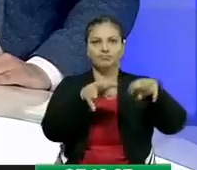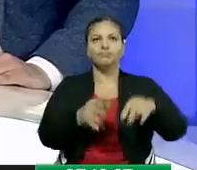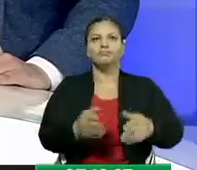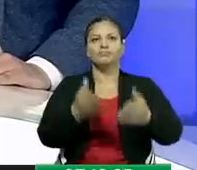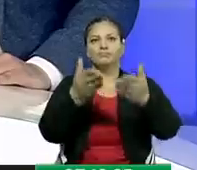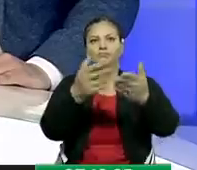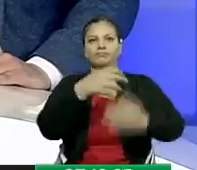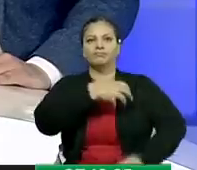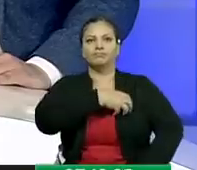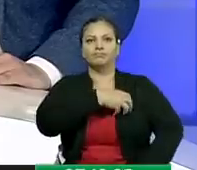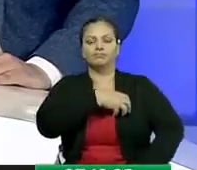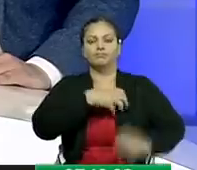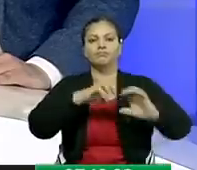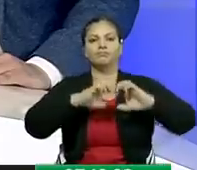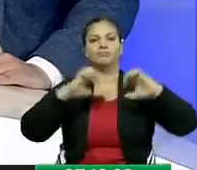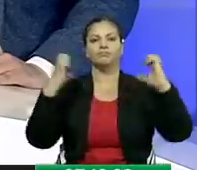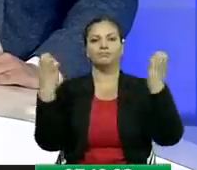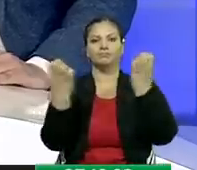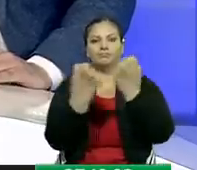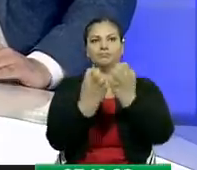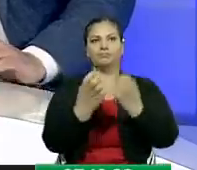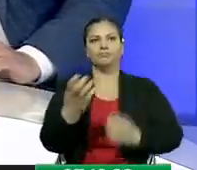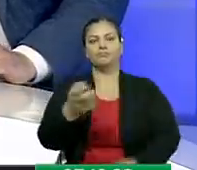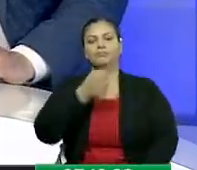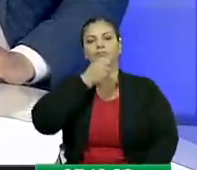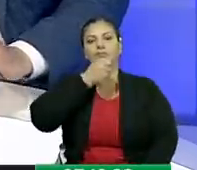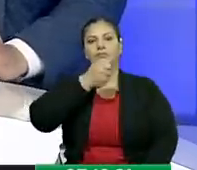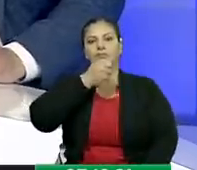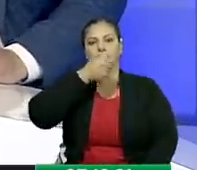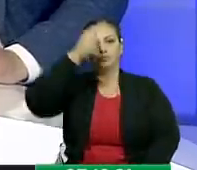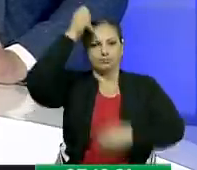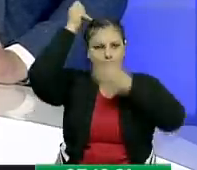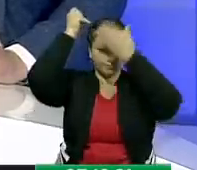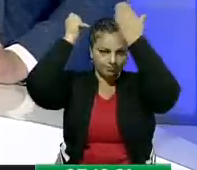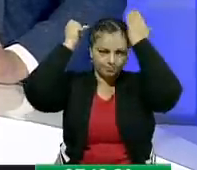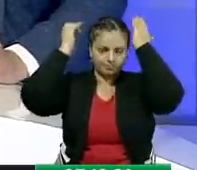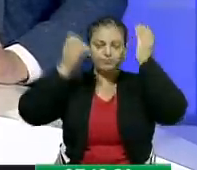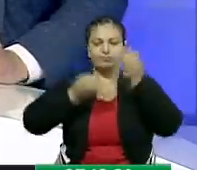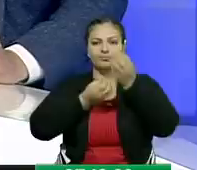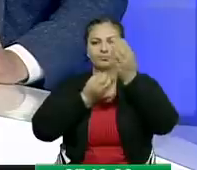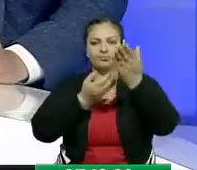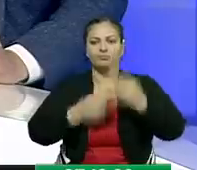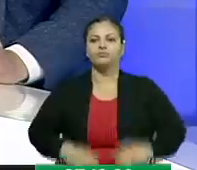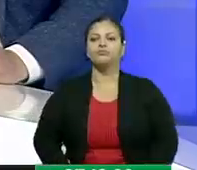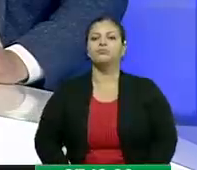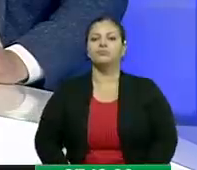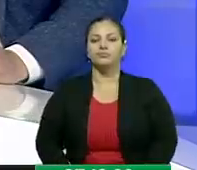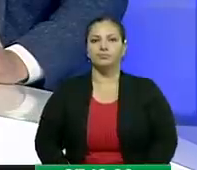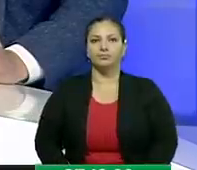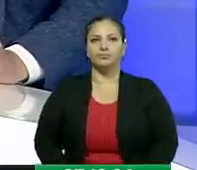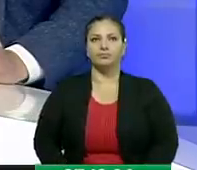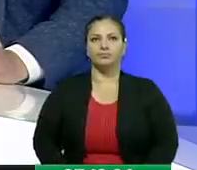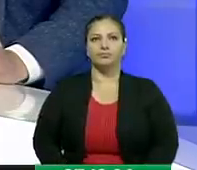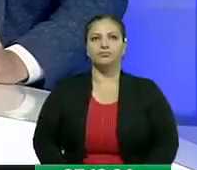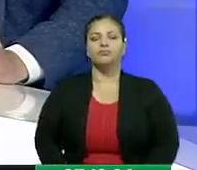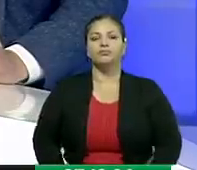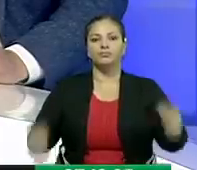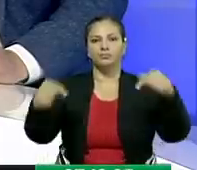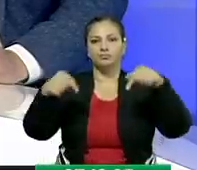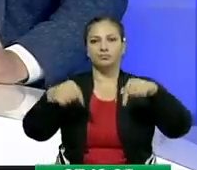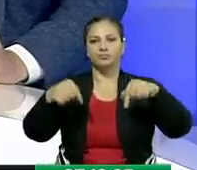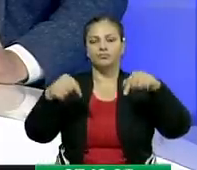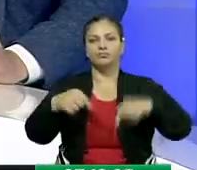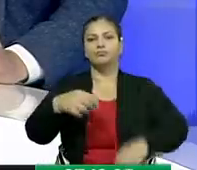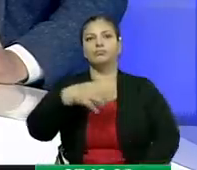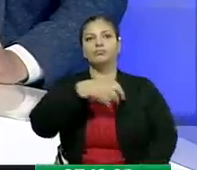Efectivamente, José Luis, compañeros y amigos televidentes, excelente mañana. Nosotros, un poco para corregir la dirección, estamos específicamente